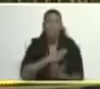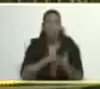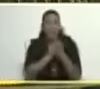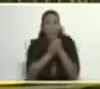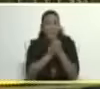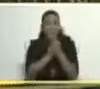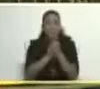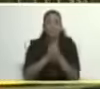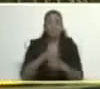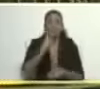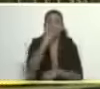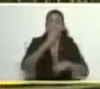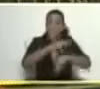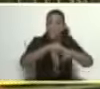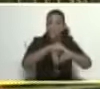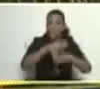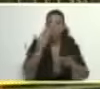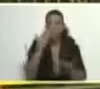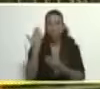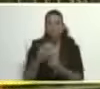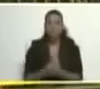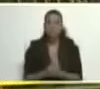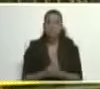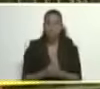mis colegas los primeros ministros.